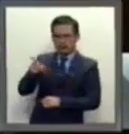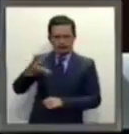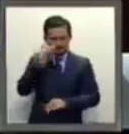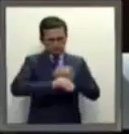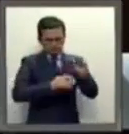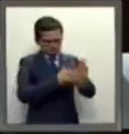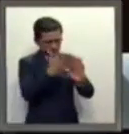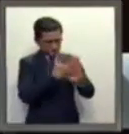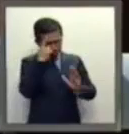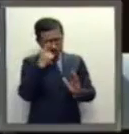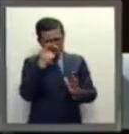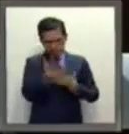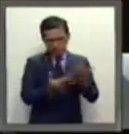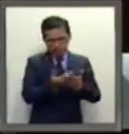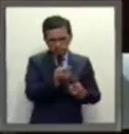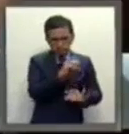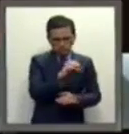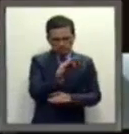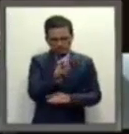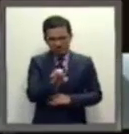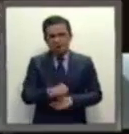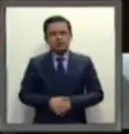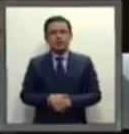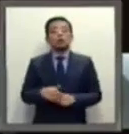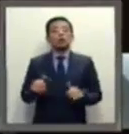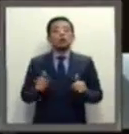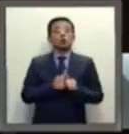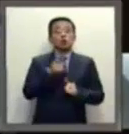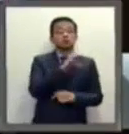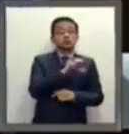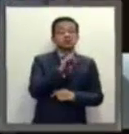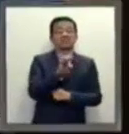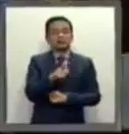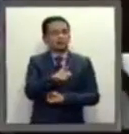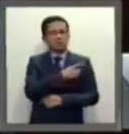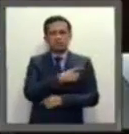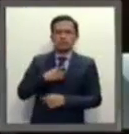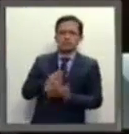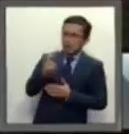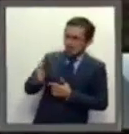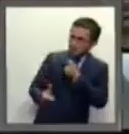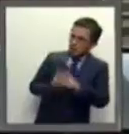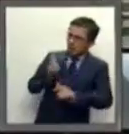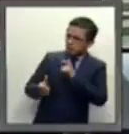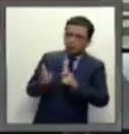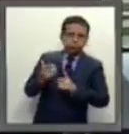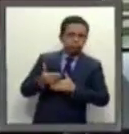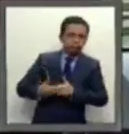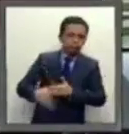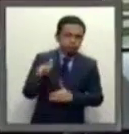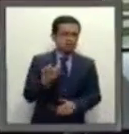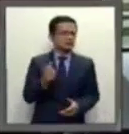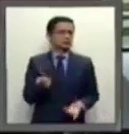otorgar servicios a la Comisión con la obligación de Comisión Federal de Electricidad de pagarlos a largo plazo. Esta es